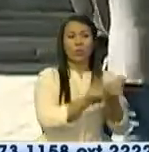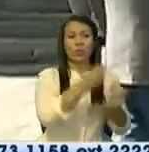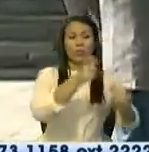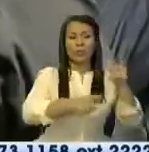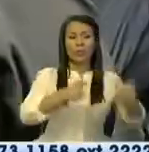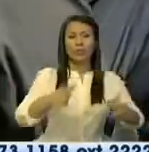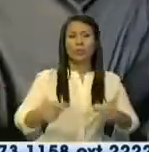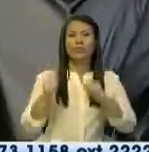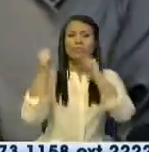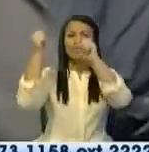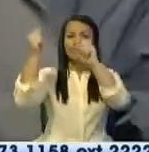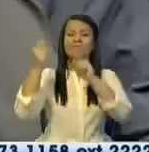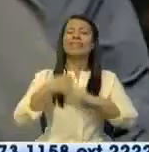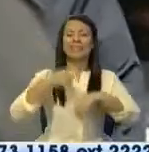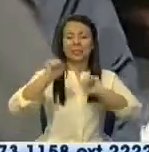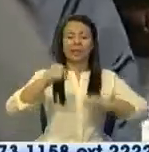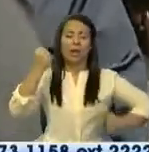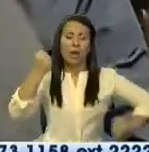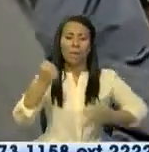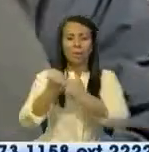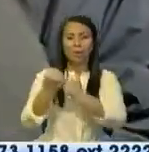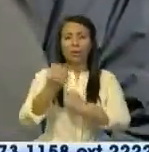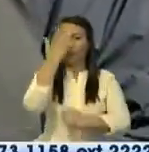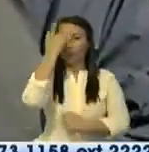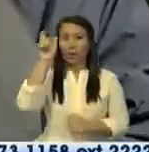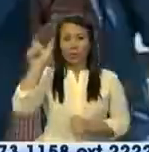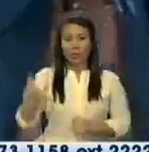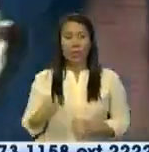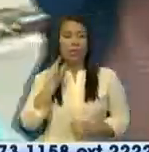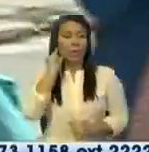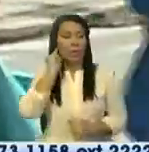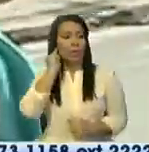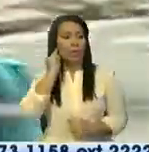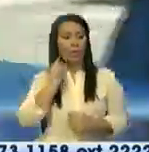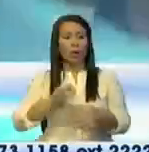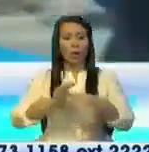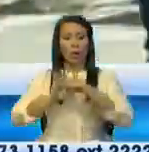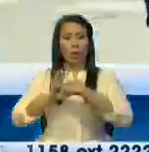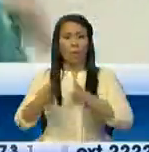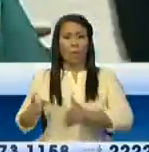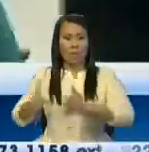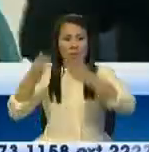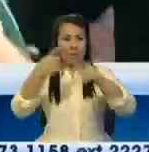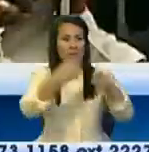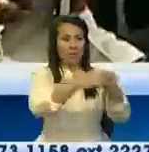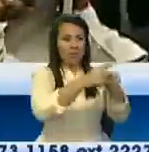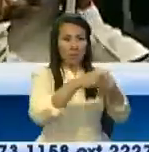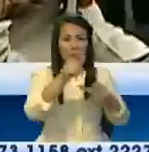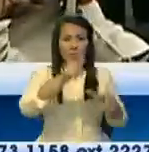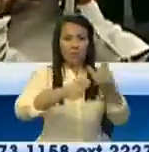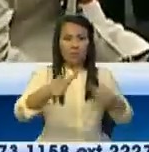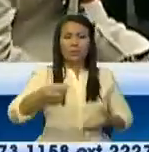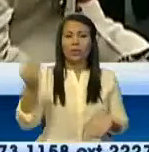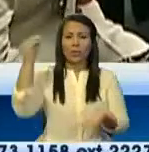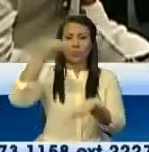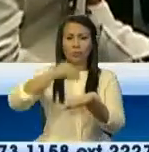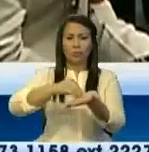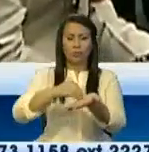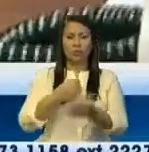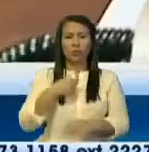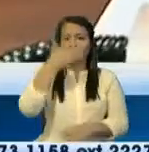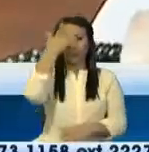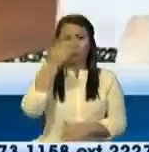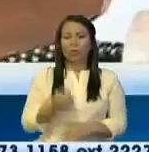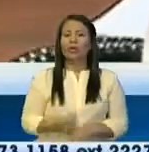simpatizantes para expresarle su respaldo. La legisladora oficialista, acompañada por varios de sus compañeros de bancada, presentó la querella penal por